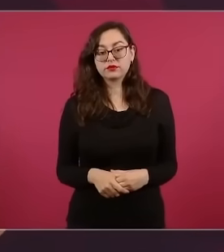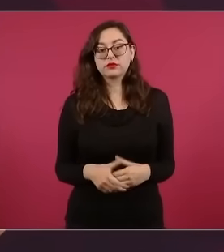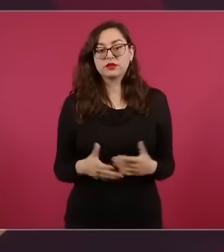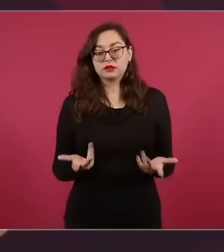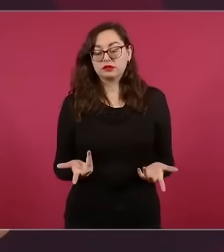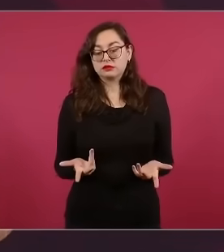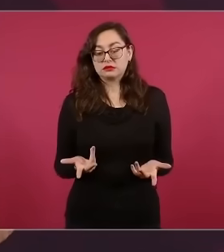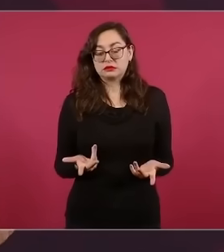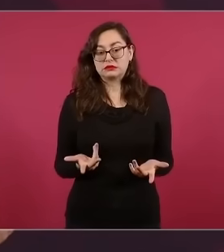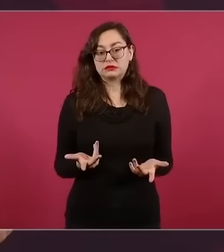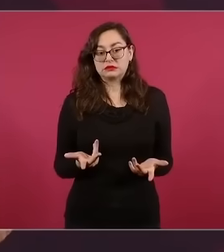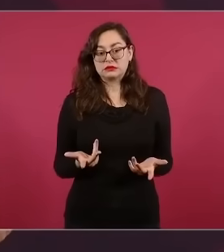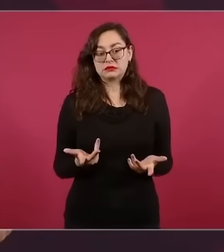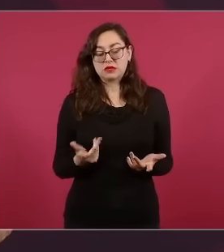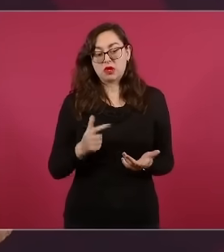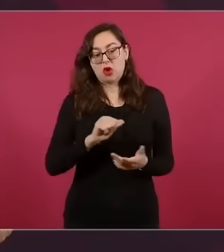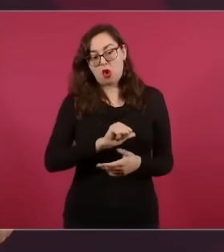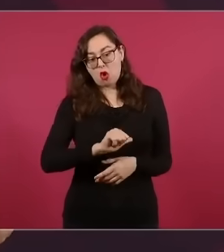contrarrestar